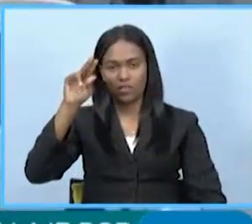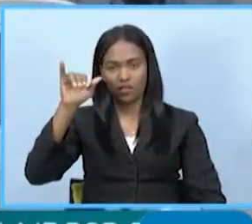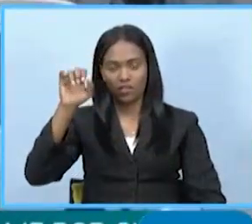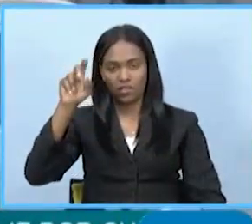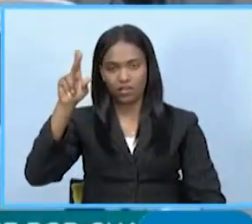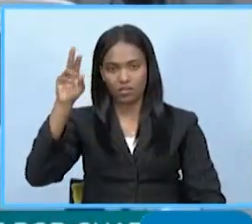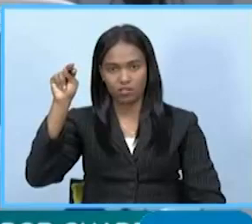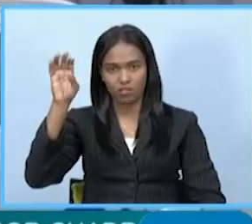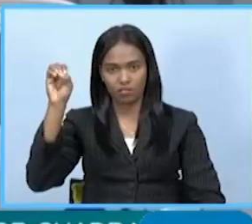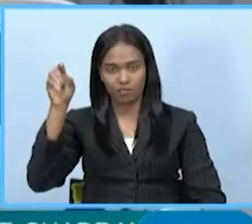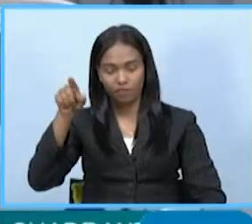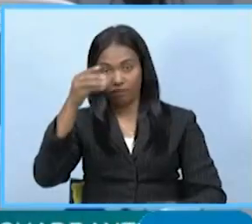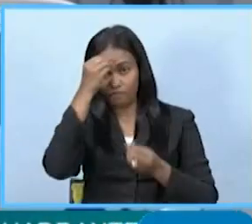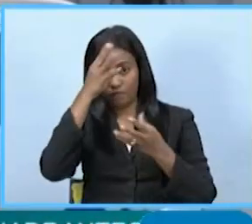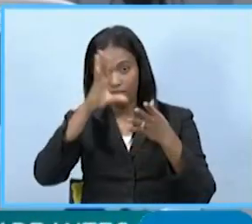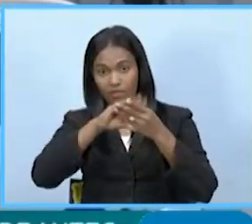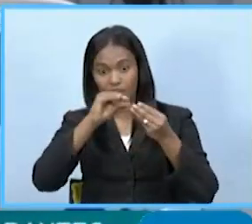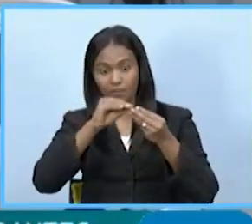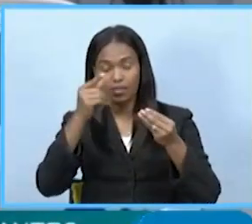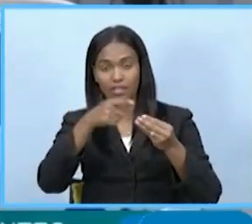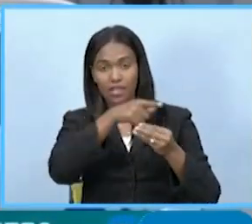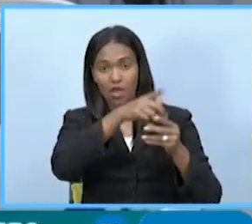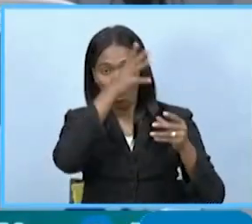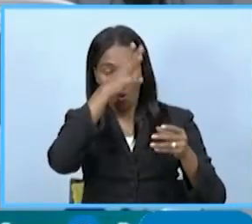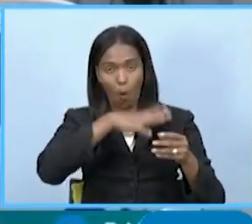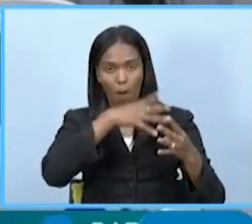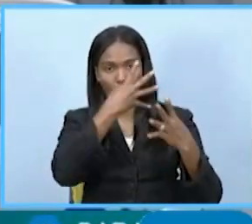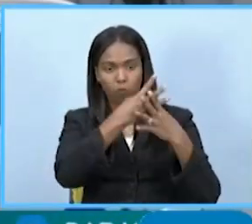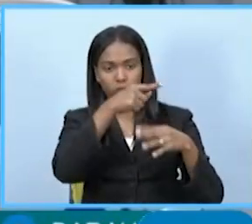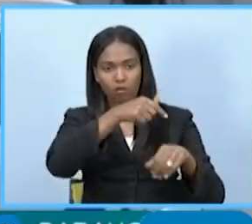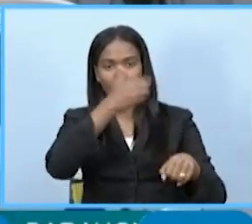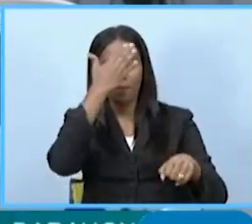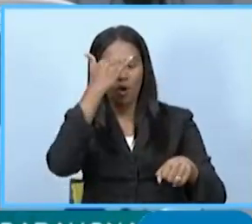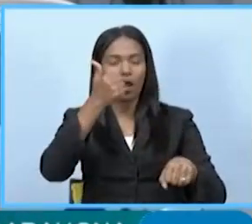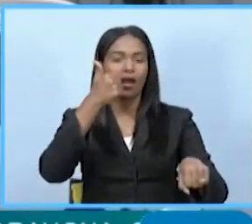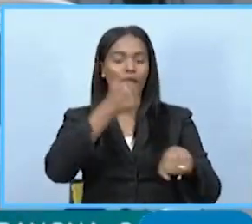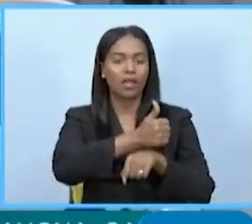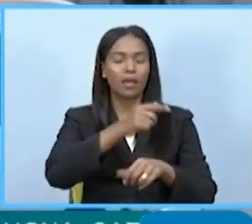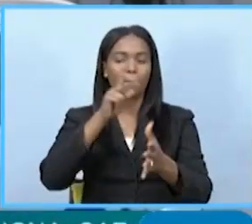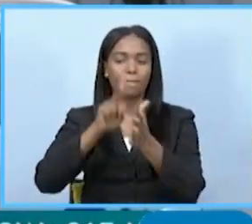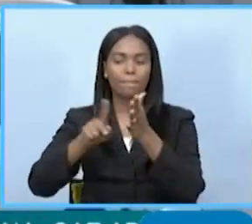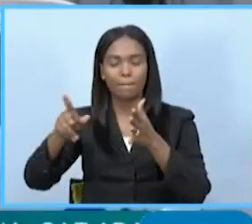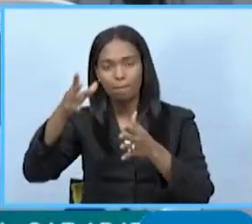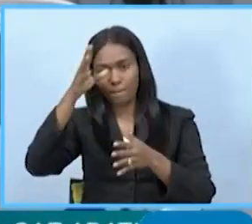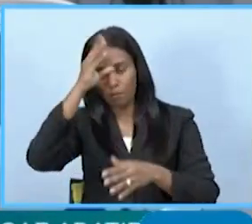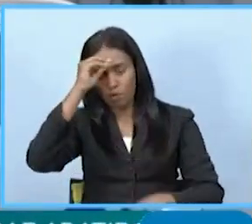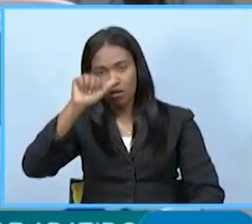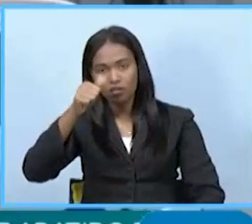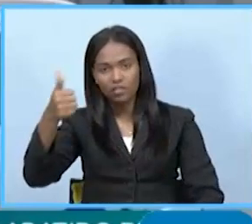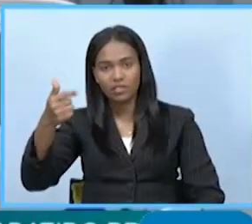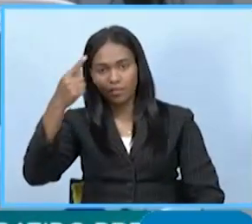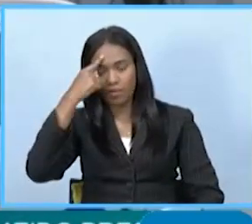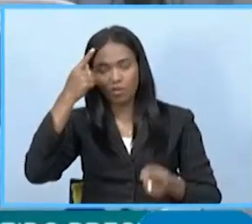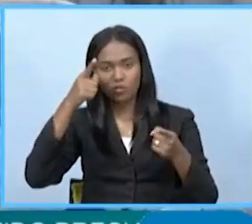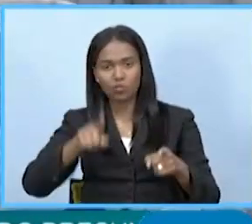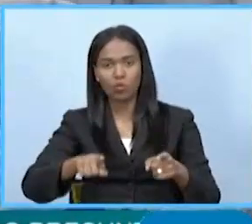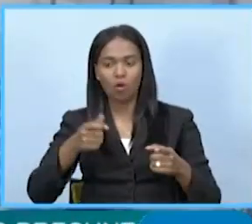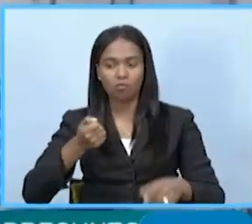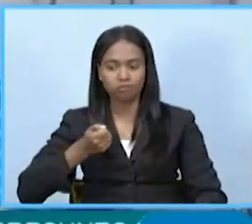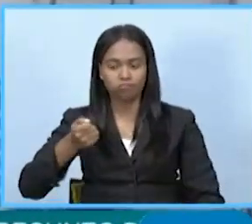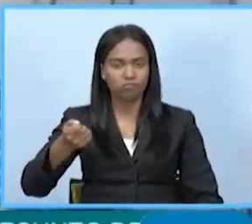Pollo. El reporte preliminar refiere que el prevenido es acusado de haberle ocasionado la muerte a la víctima como consecuencia de